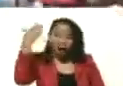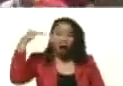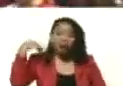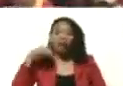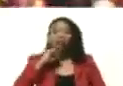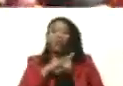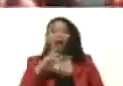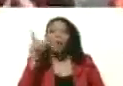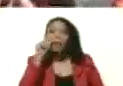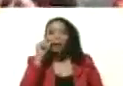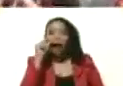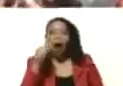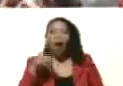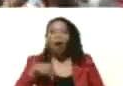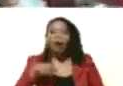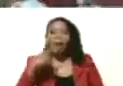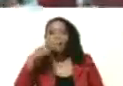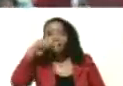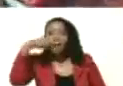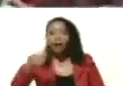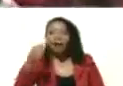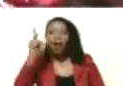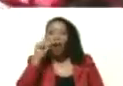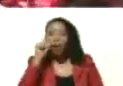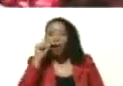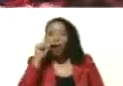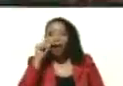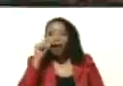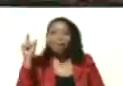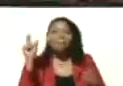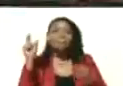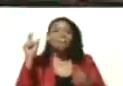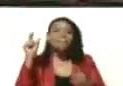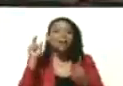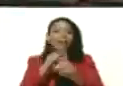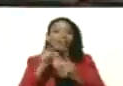padres. Ahorita decimos palabra de hombre y palabra de mujer.